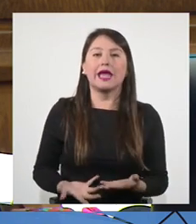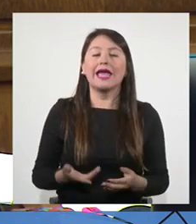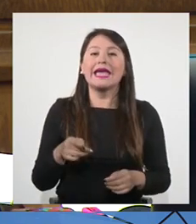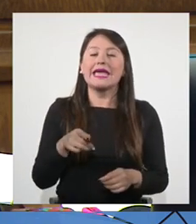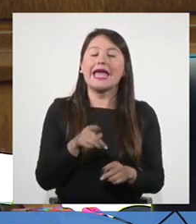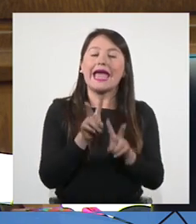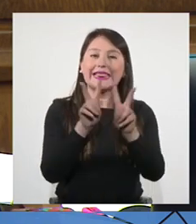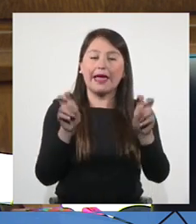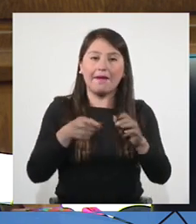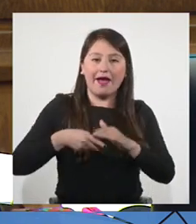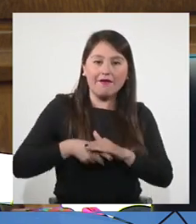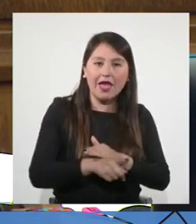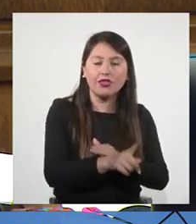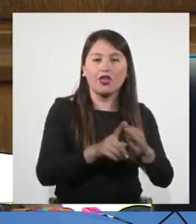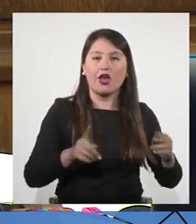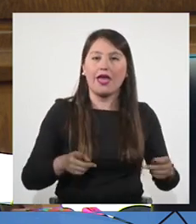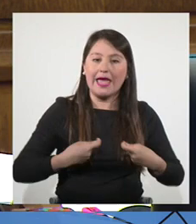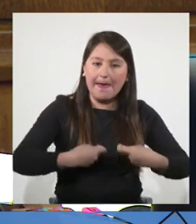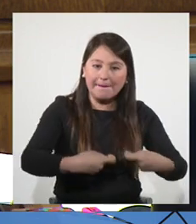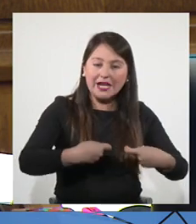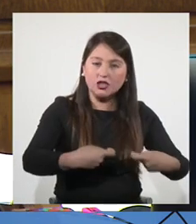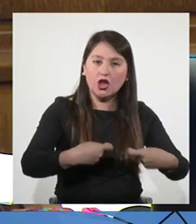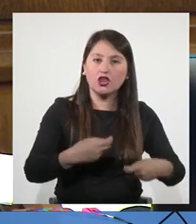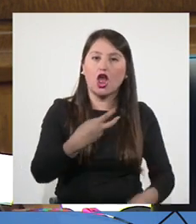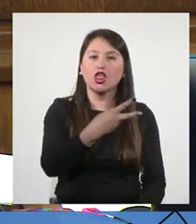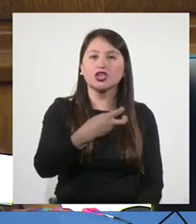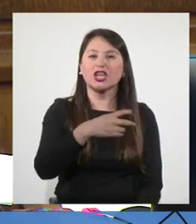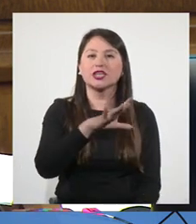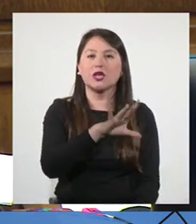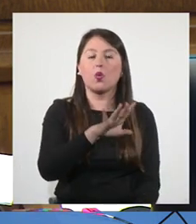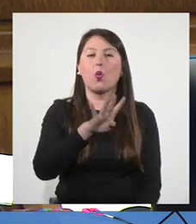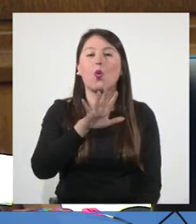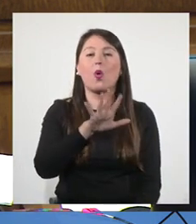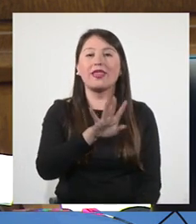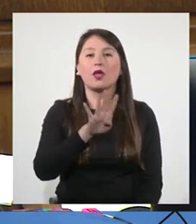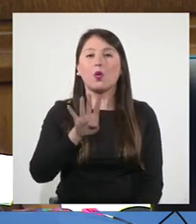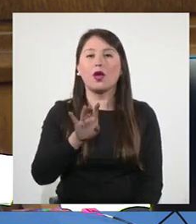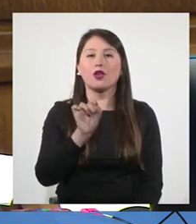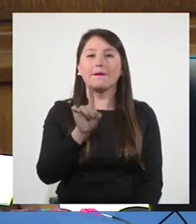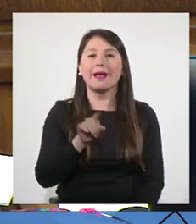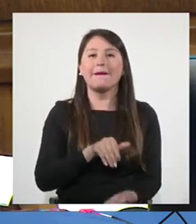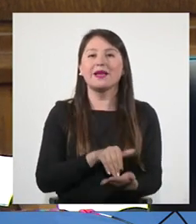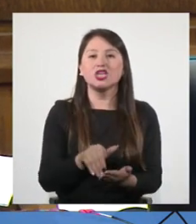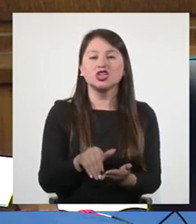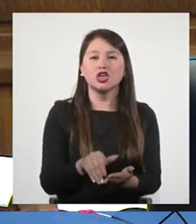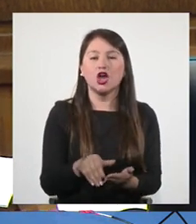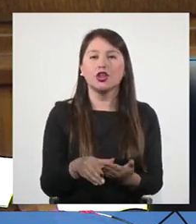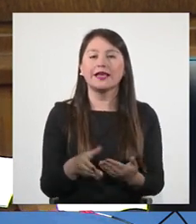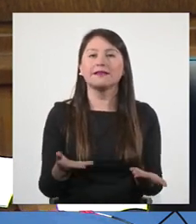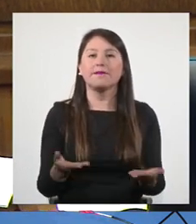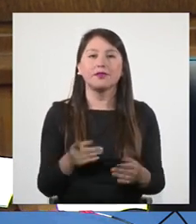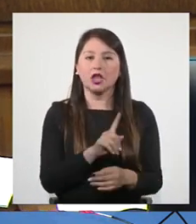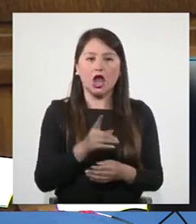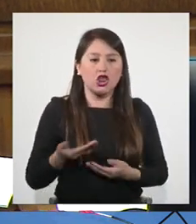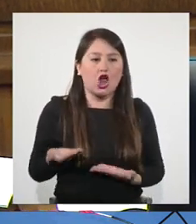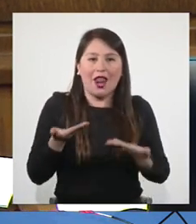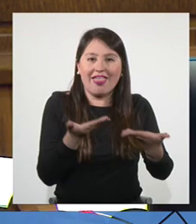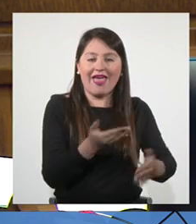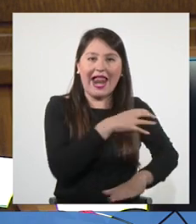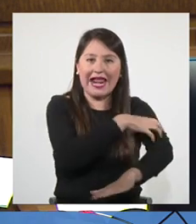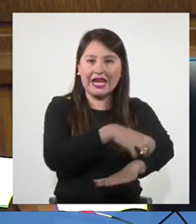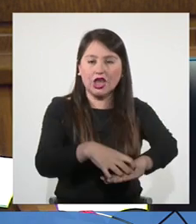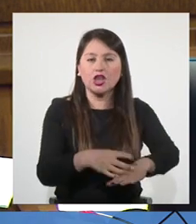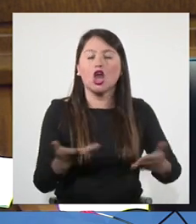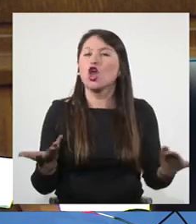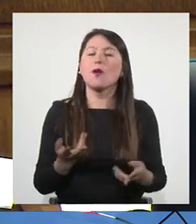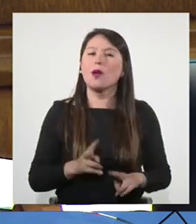y operaciones e inversiones, que son más de 254 mil millones de pesos que no reciben las regiones. ¿Cómo los vamos a abordar? Yo